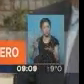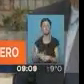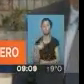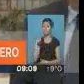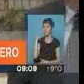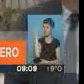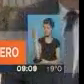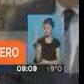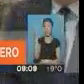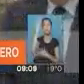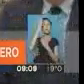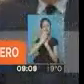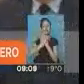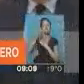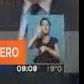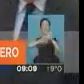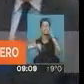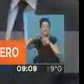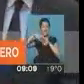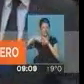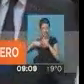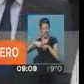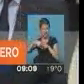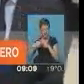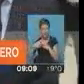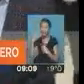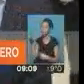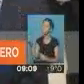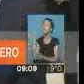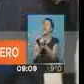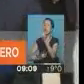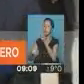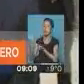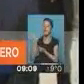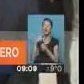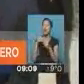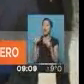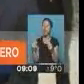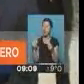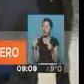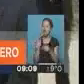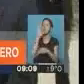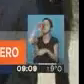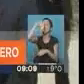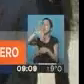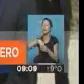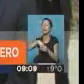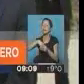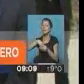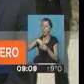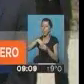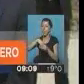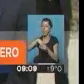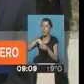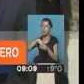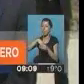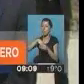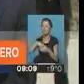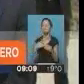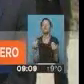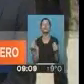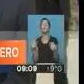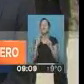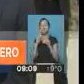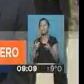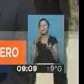lado está el ministro de Ciencia y Tecnología, Lino Barañau, que nos va a contar un poco de qué manera va a participar en este evento y qué es esto de